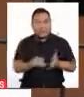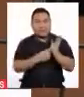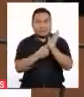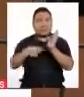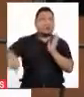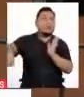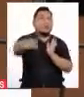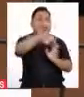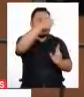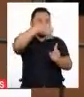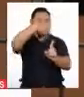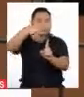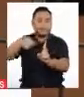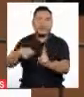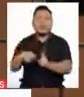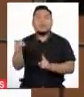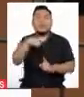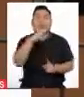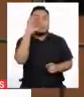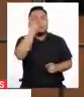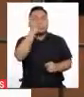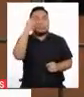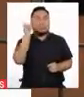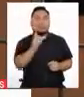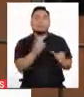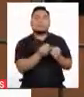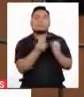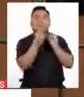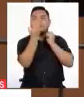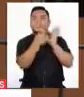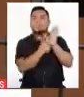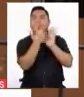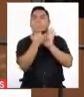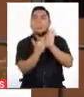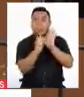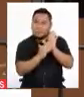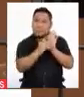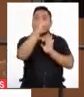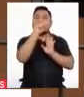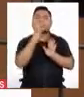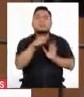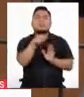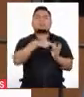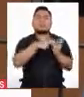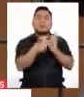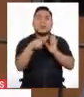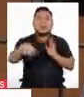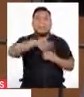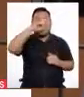verídica, para en base a ellos tomar las decisiones que corresponden. Y eso nos permite a nosotros tomar